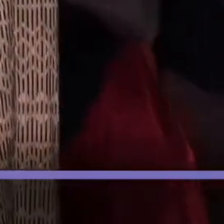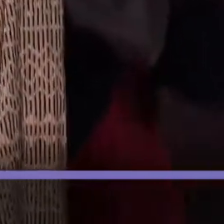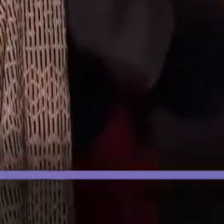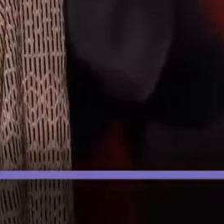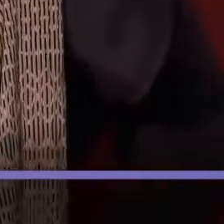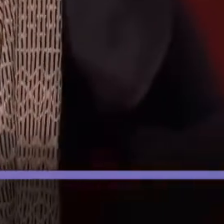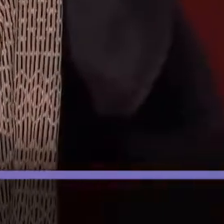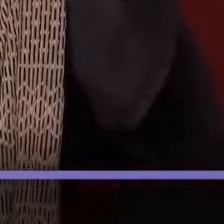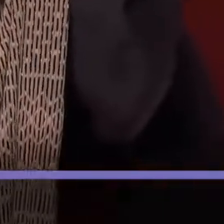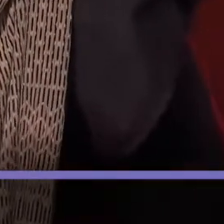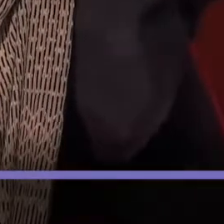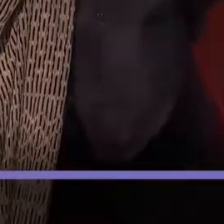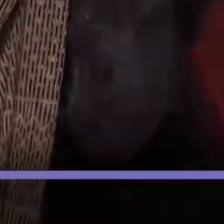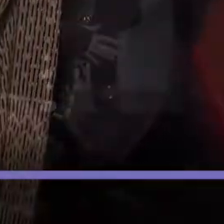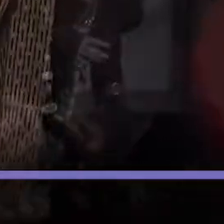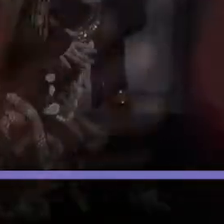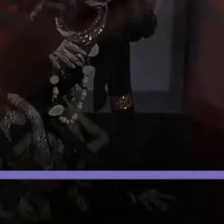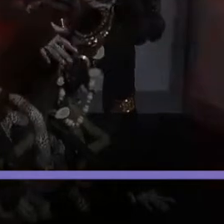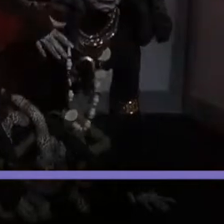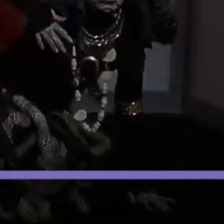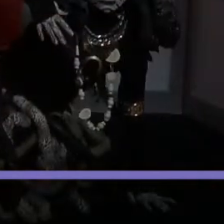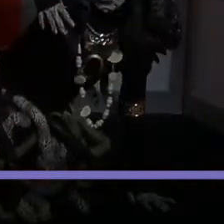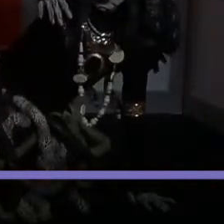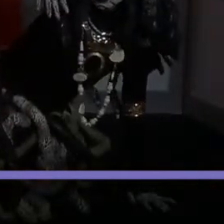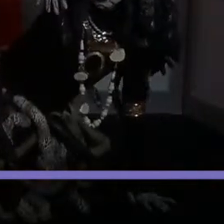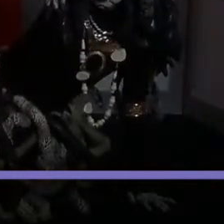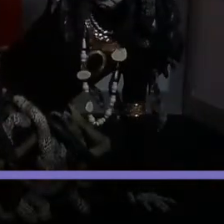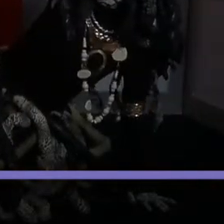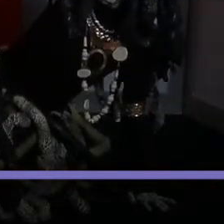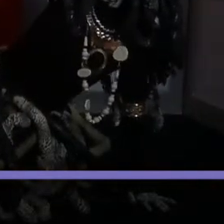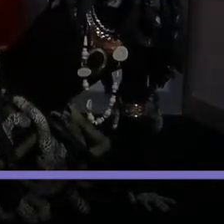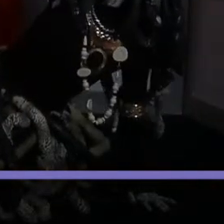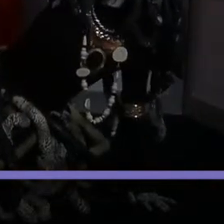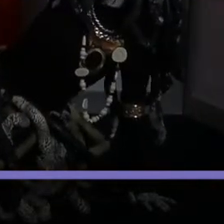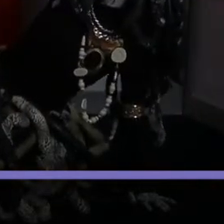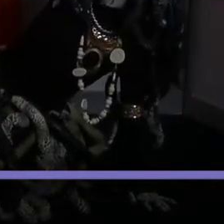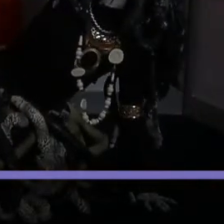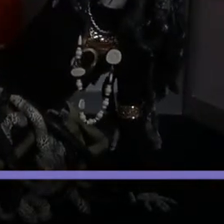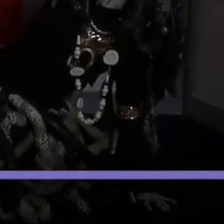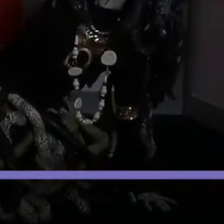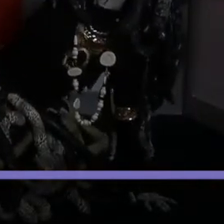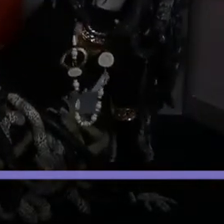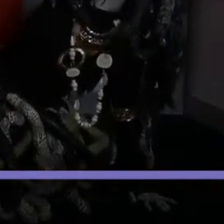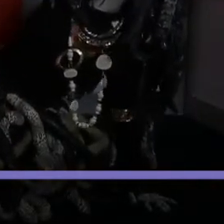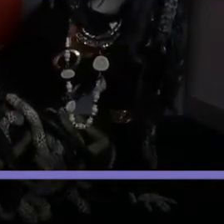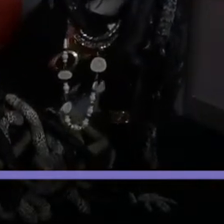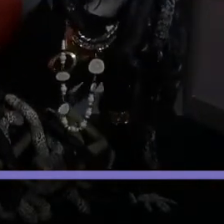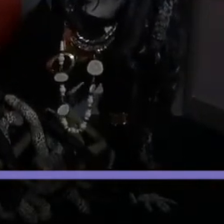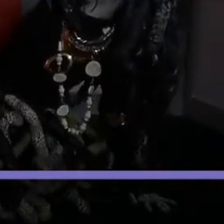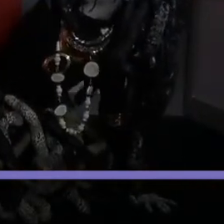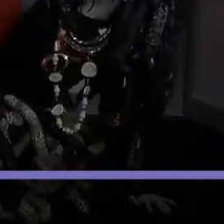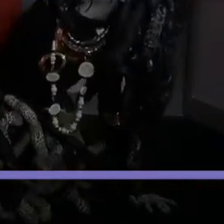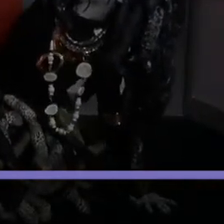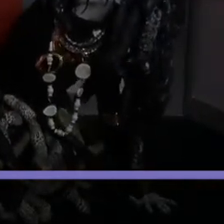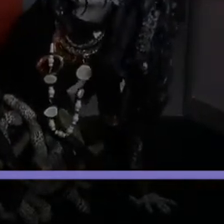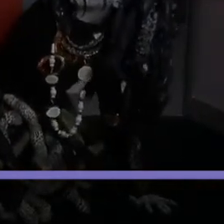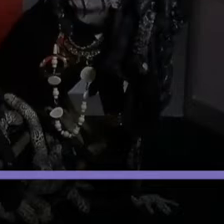En el universo de la naturaleza, los sueños se